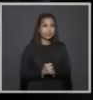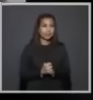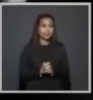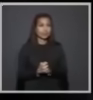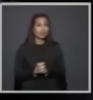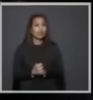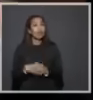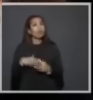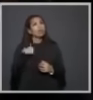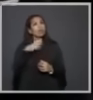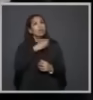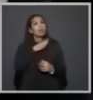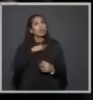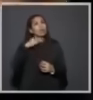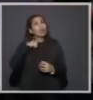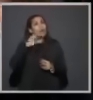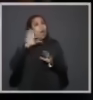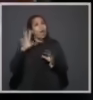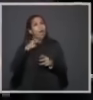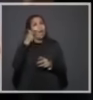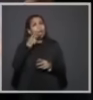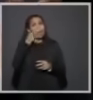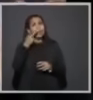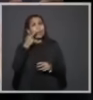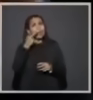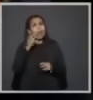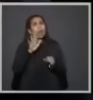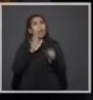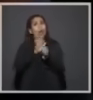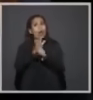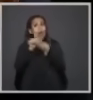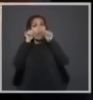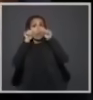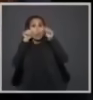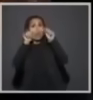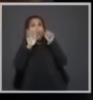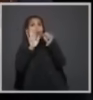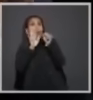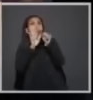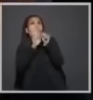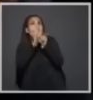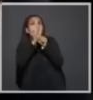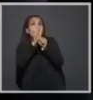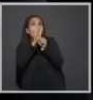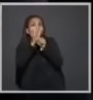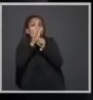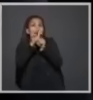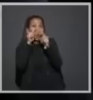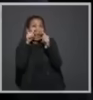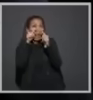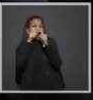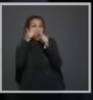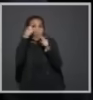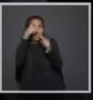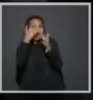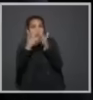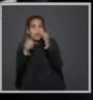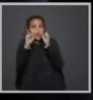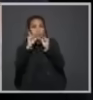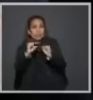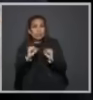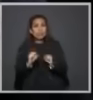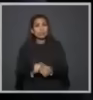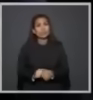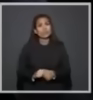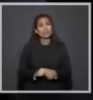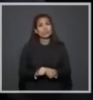Bueno, ya hablé de atender las causas, que considero que esto es muy importante, y